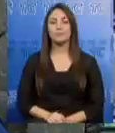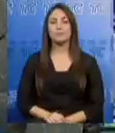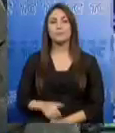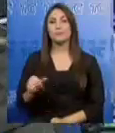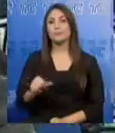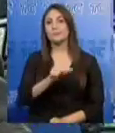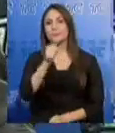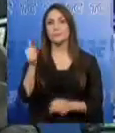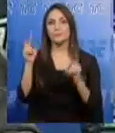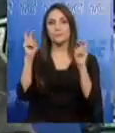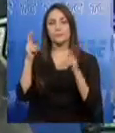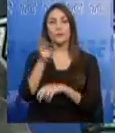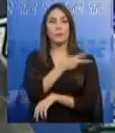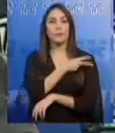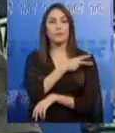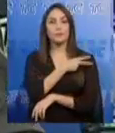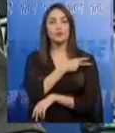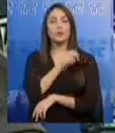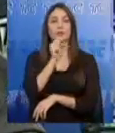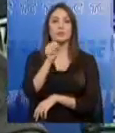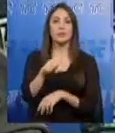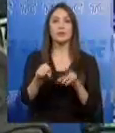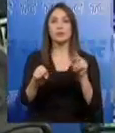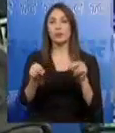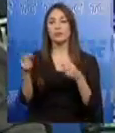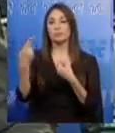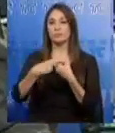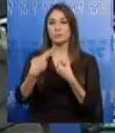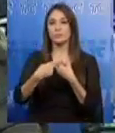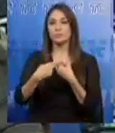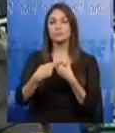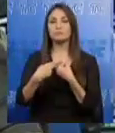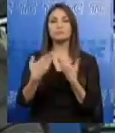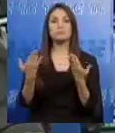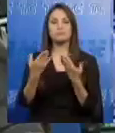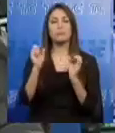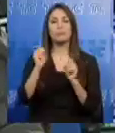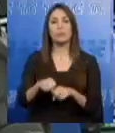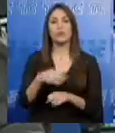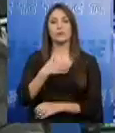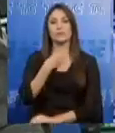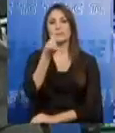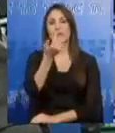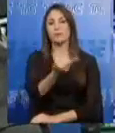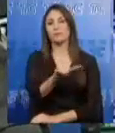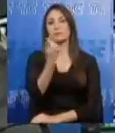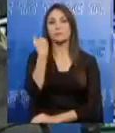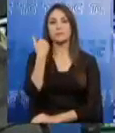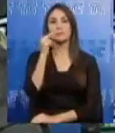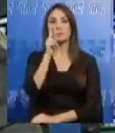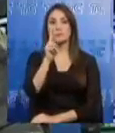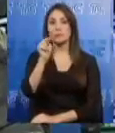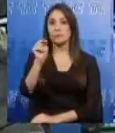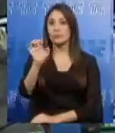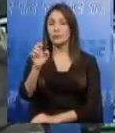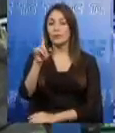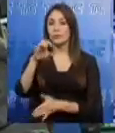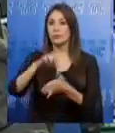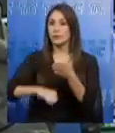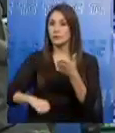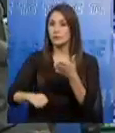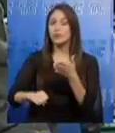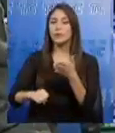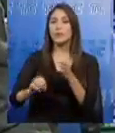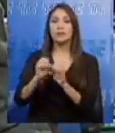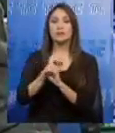Y en otro tema, amigos, los docentes de activos y no activos del magisterio podrán reclamar la devolución de sus dineros en caso de que la UNE les haya descontado,